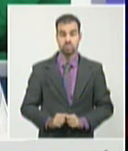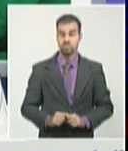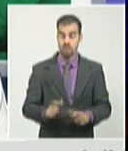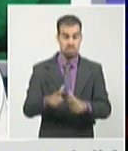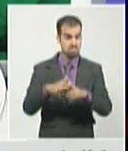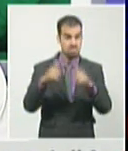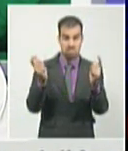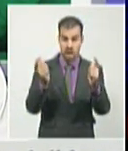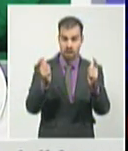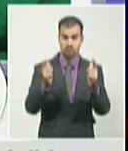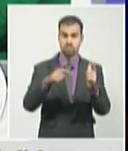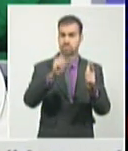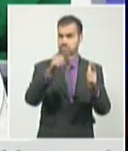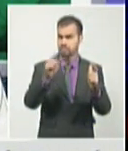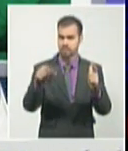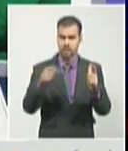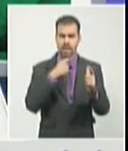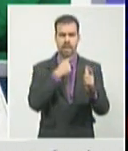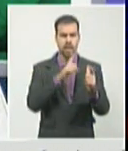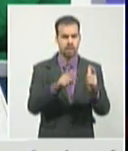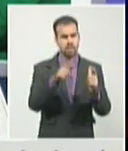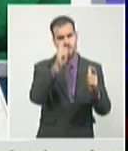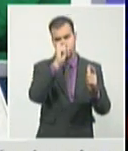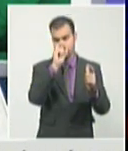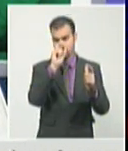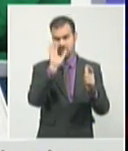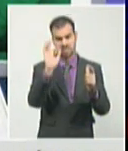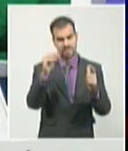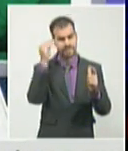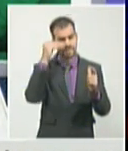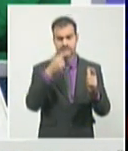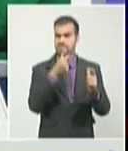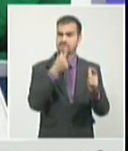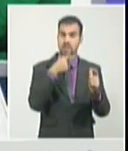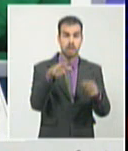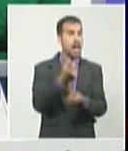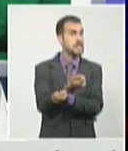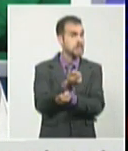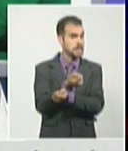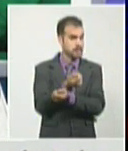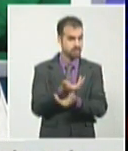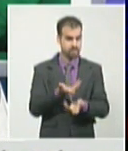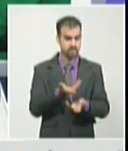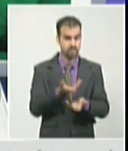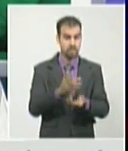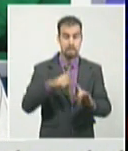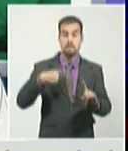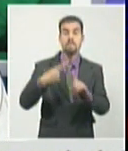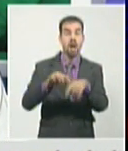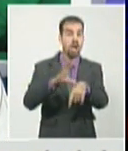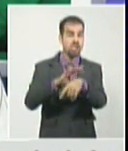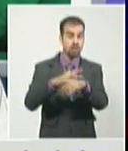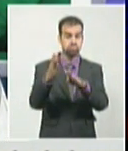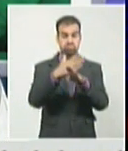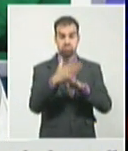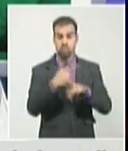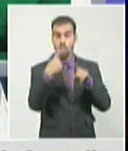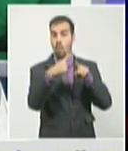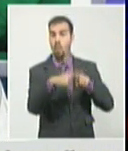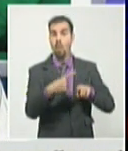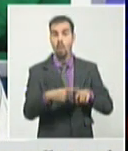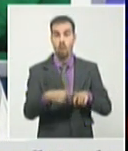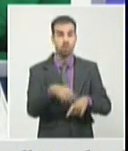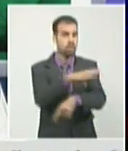de una determinada edad de enfermedades asociadas pues realmente los